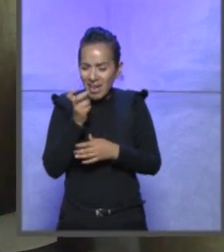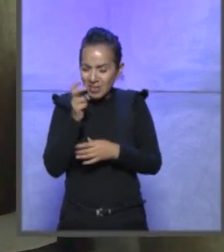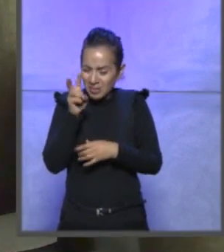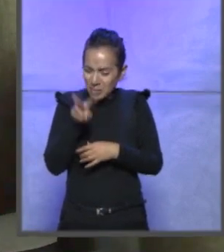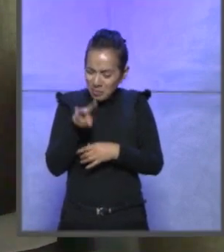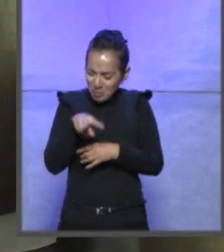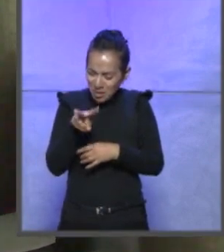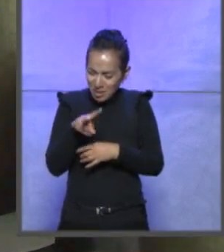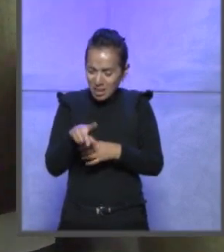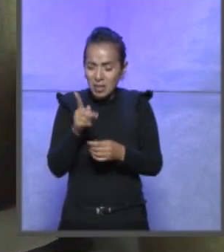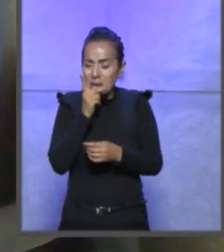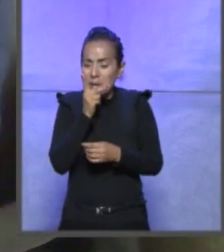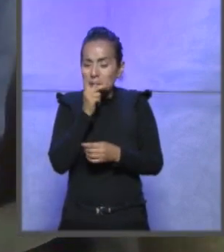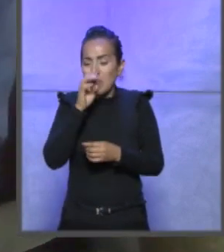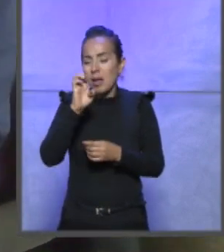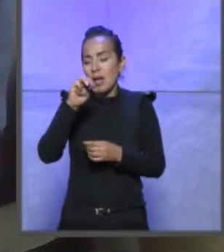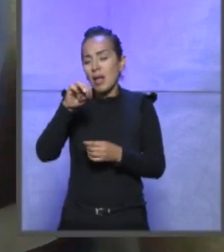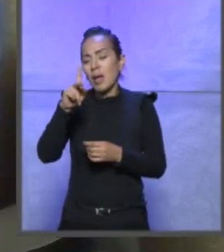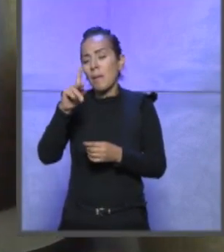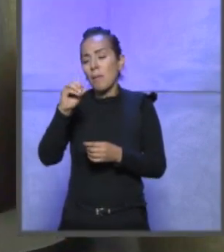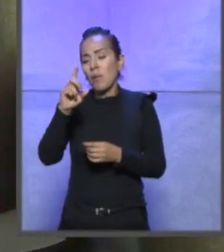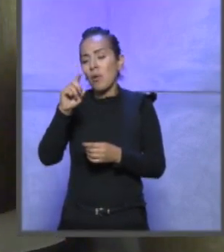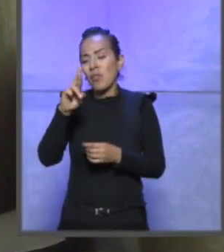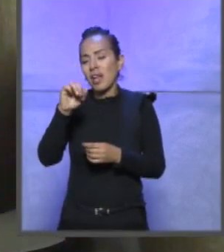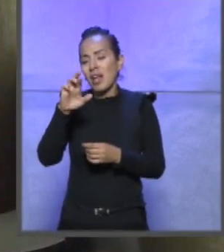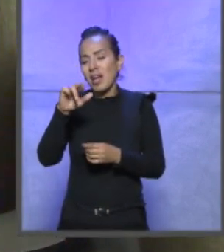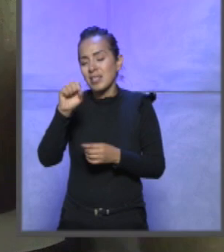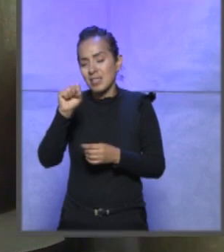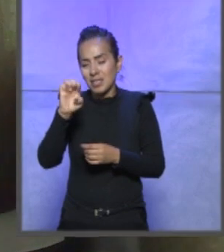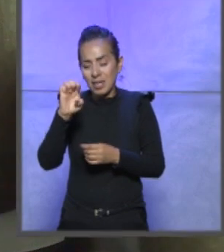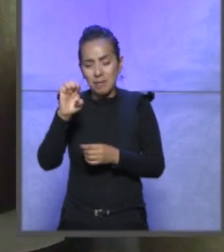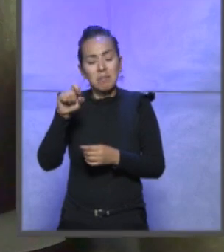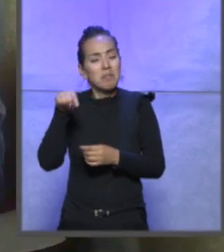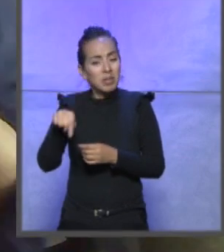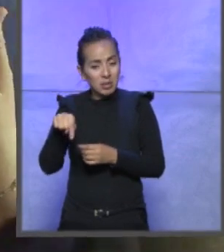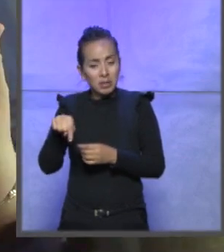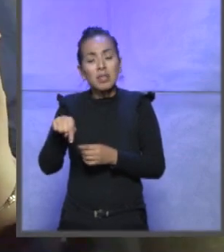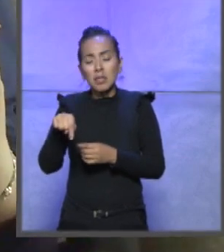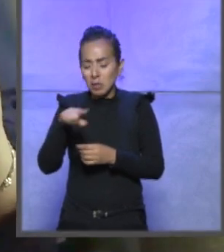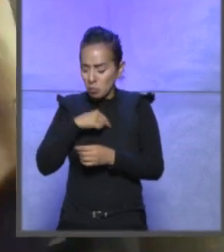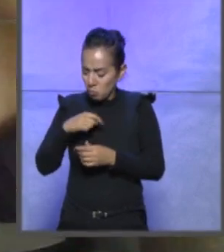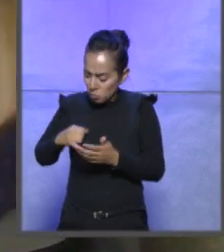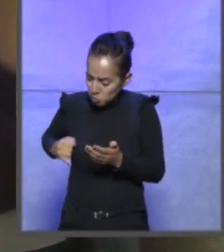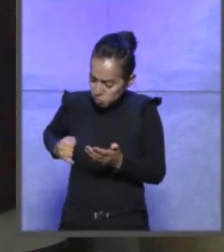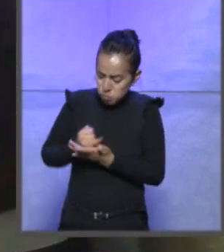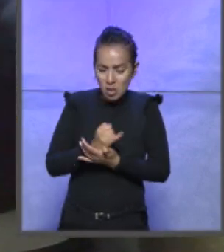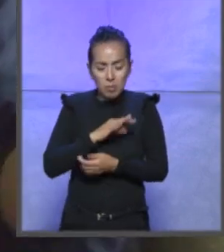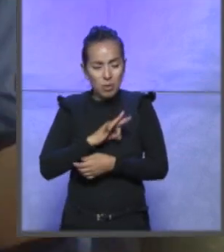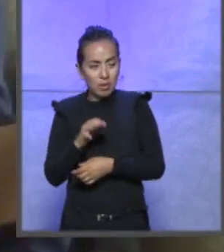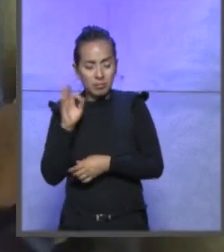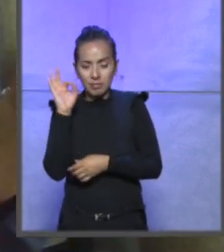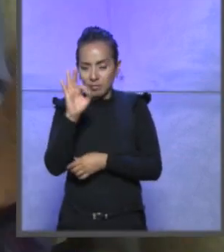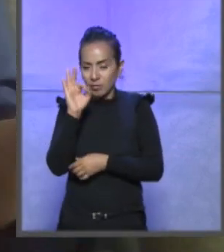Ese es el verdadero significado del empoderamiento. Tener capacidad de decisión, poder